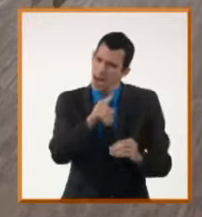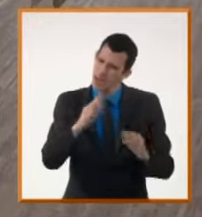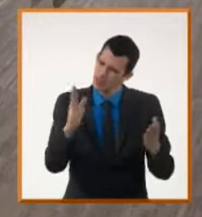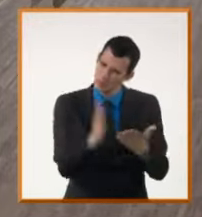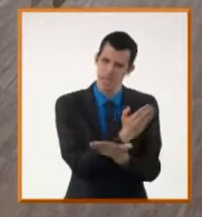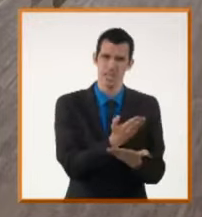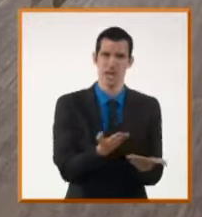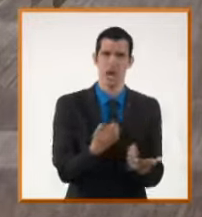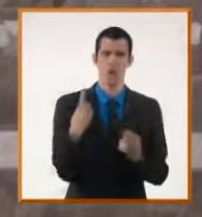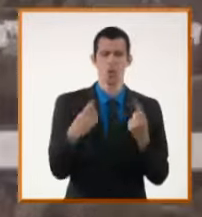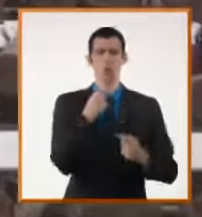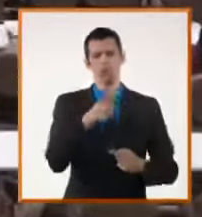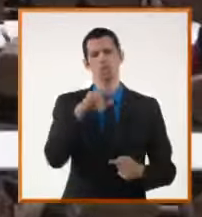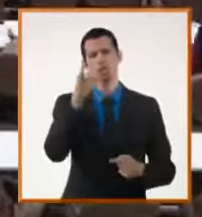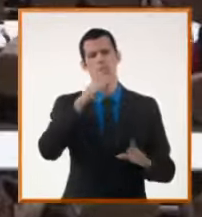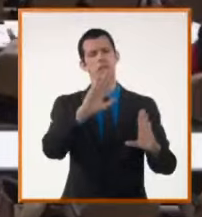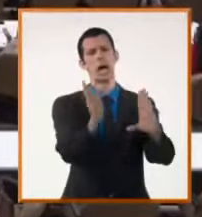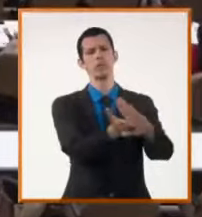nada.